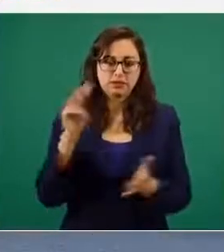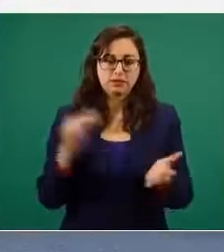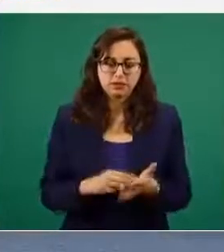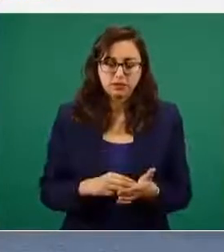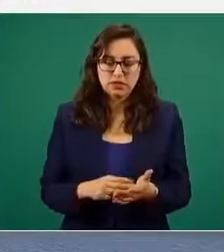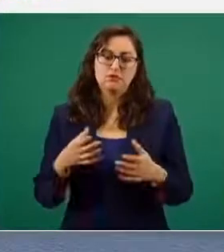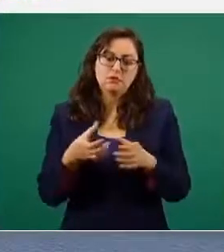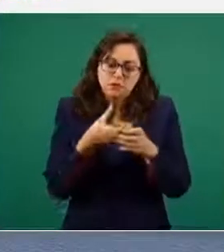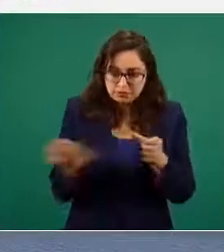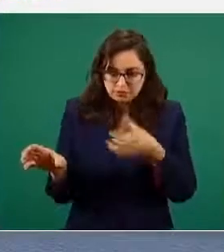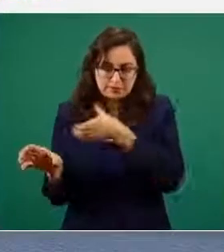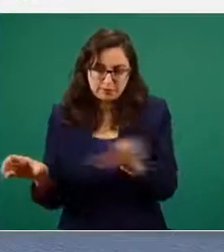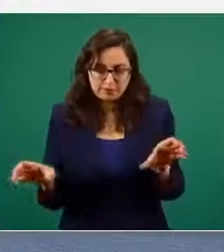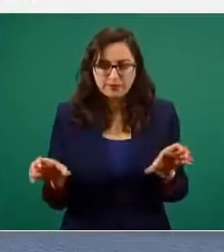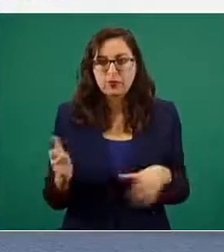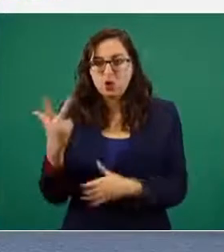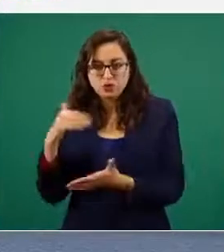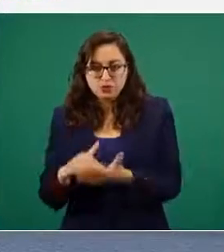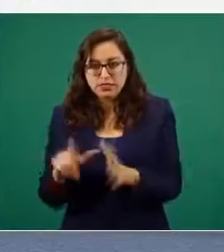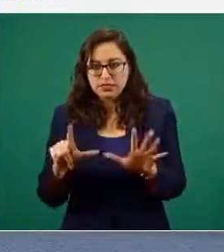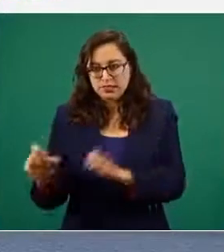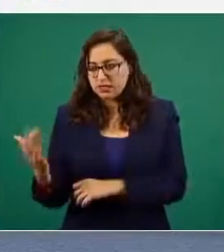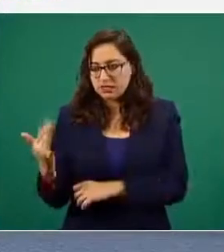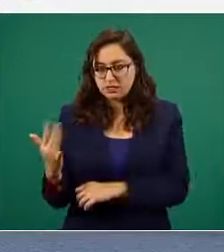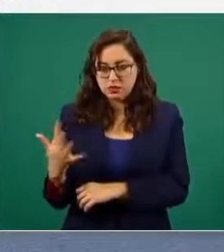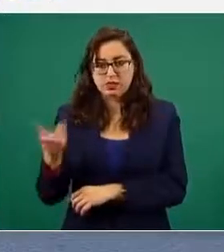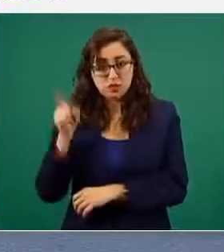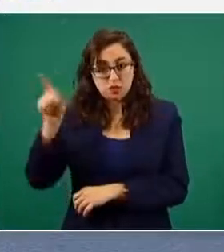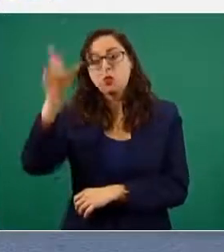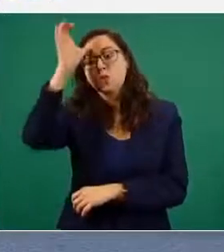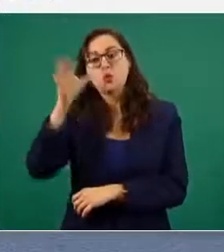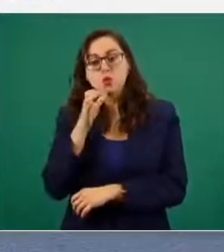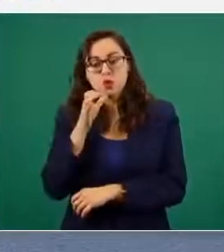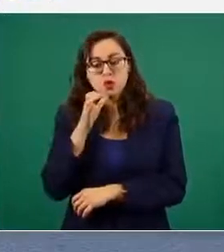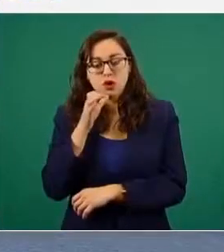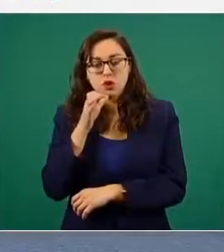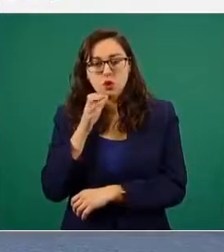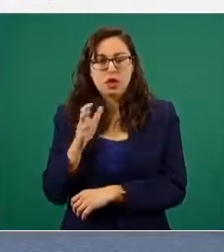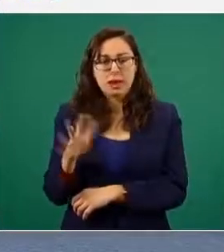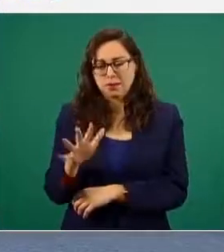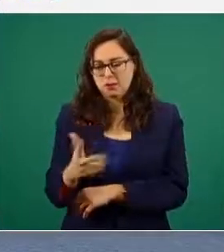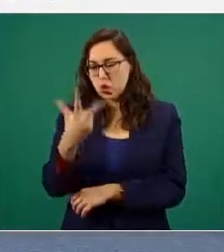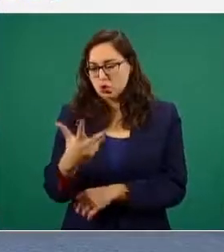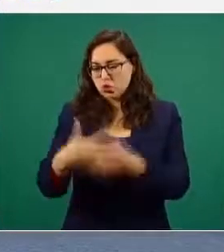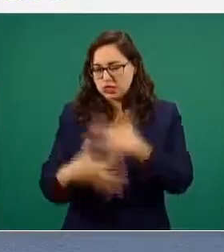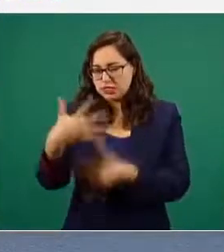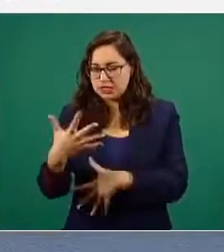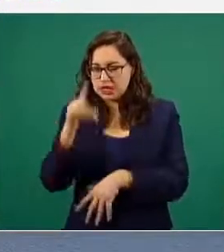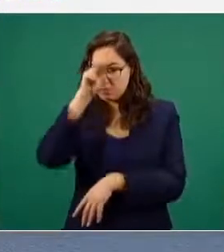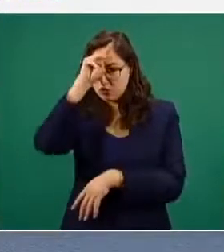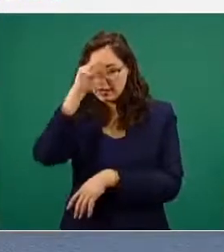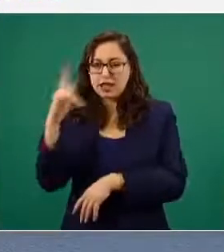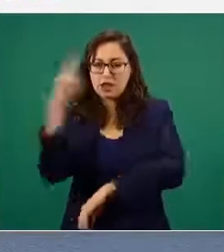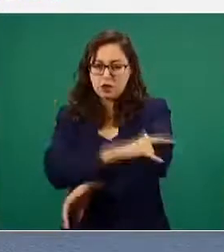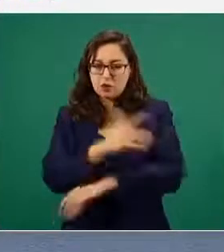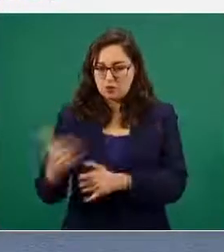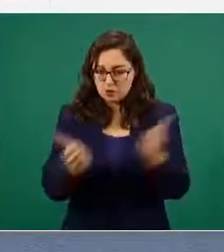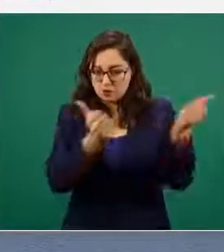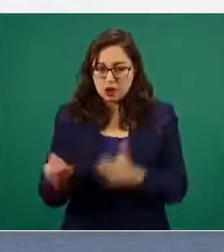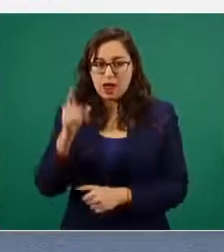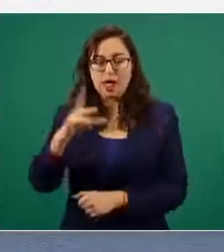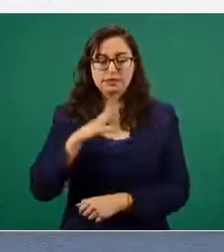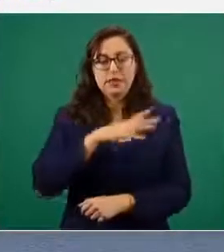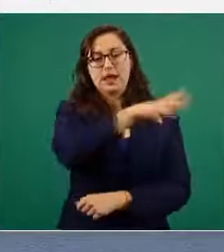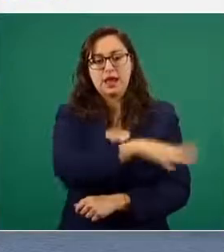se desglosan de esta manera. 8,755 serán para Coahuila. Arriban poco después de las 8:15 de la mañana al aeropuerto de Monterrey. Ahí está el